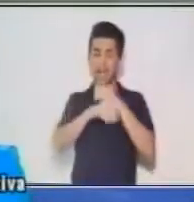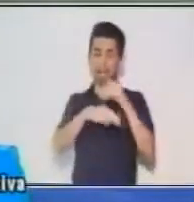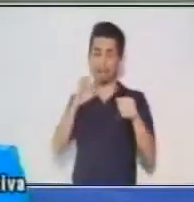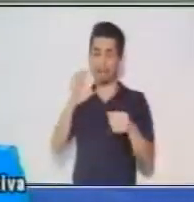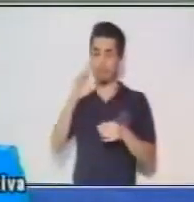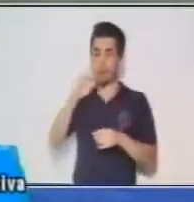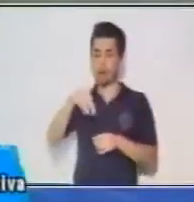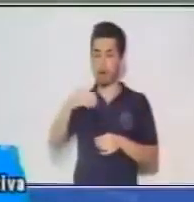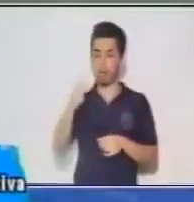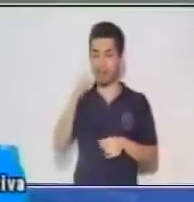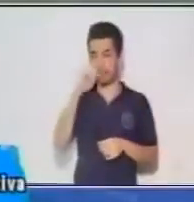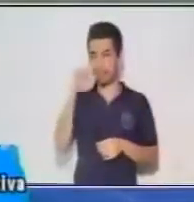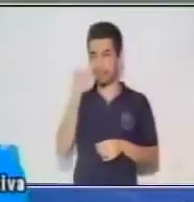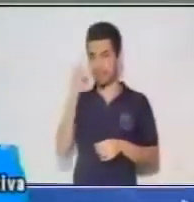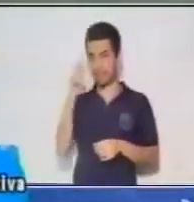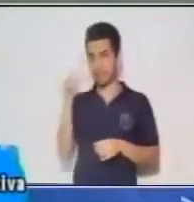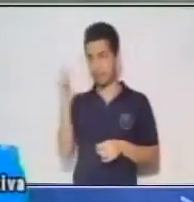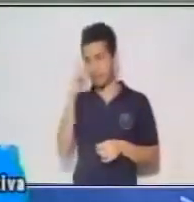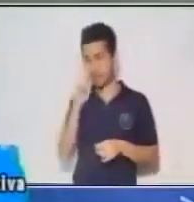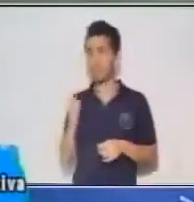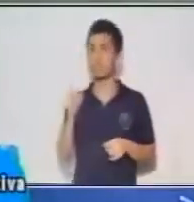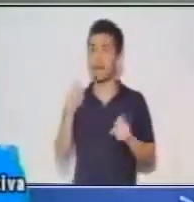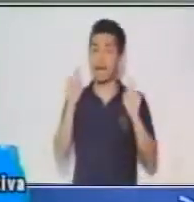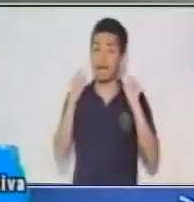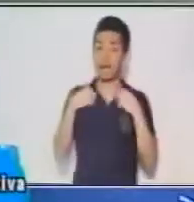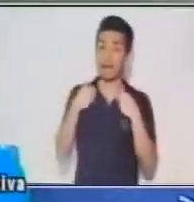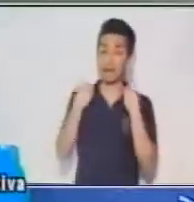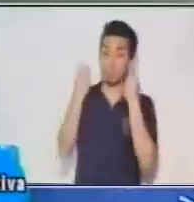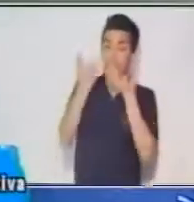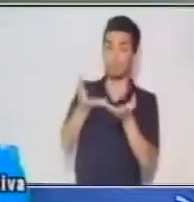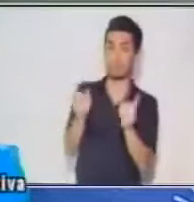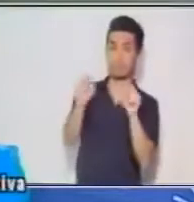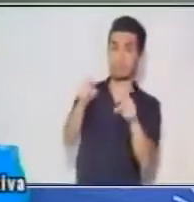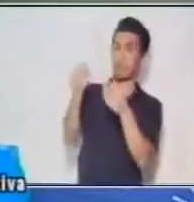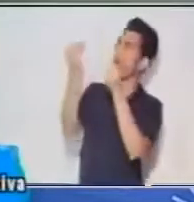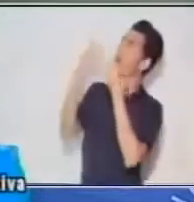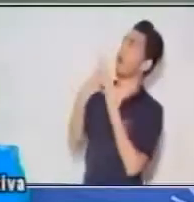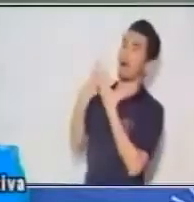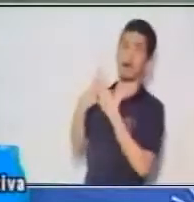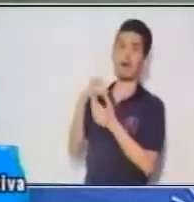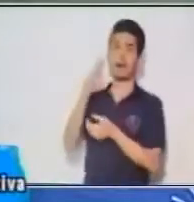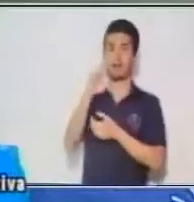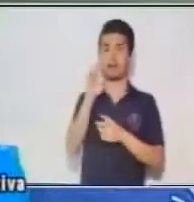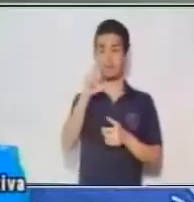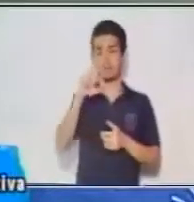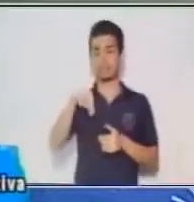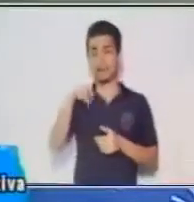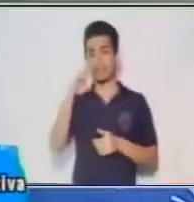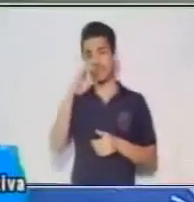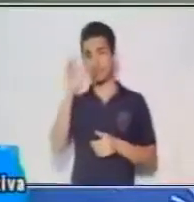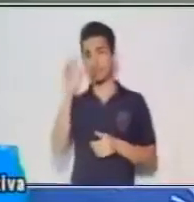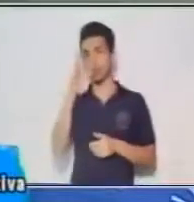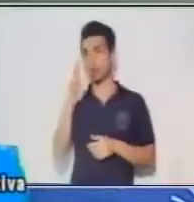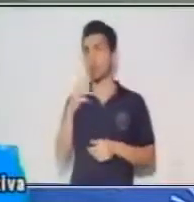o el receptor, quien esté escuchando el mensaje o lo esté leyendo, lo pueda